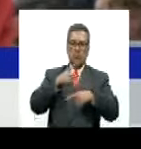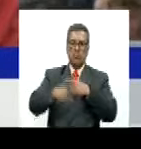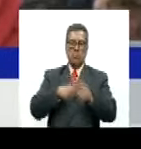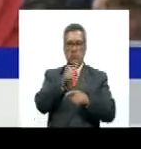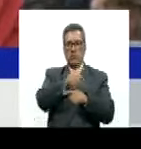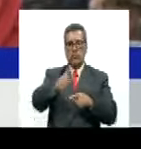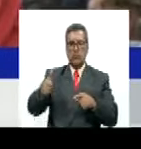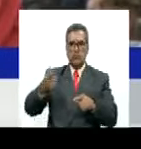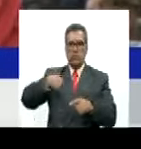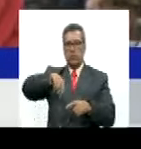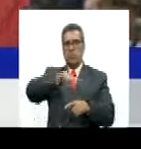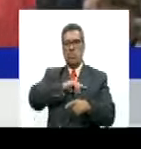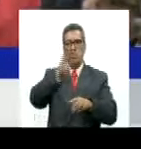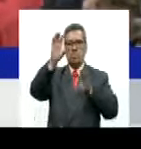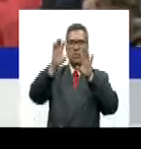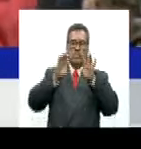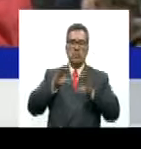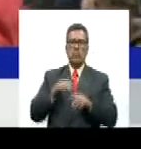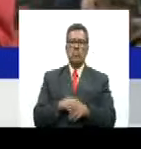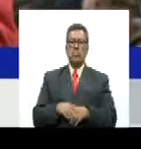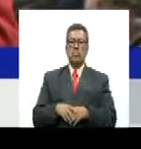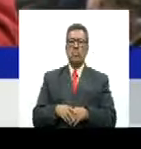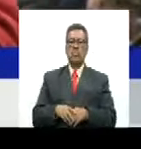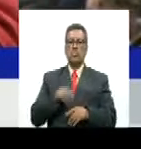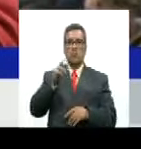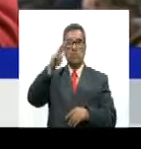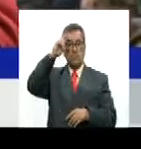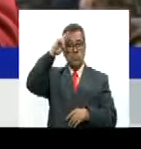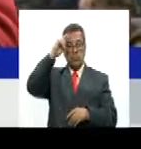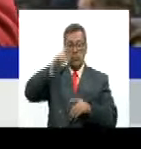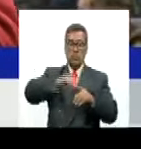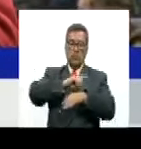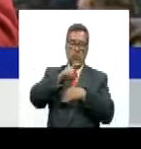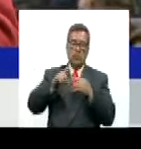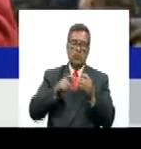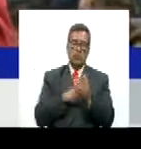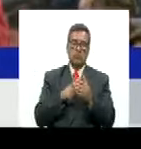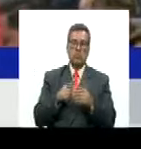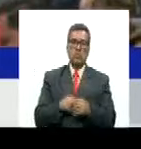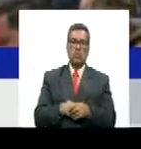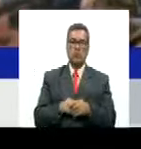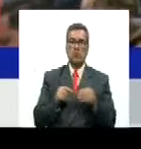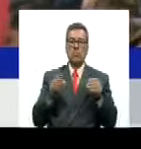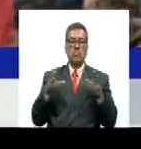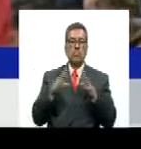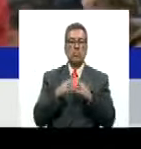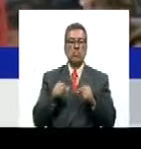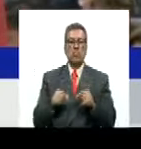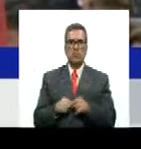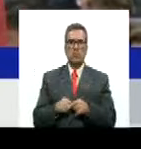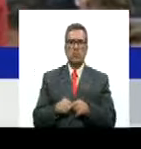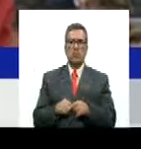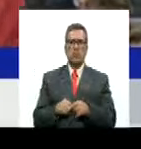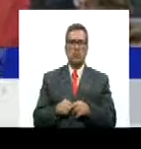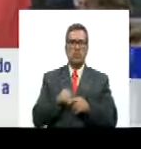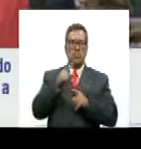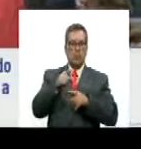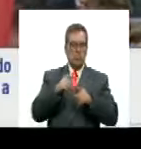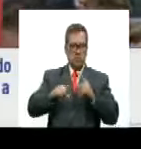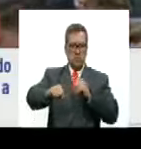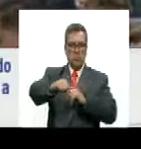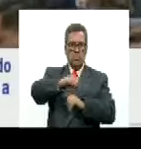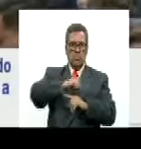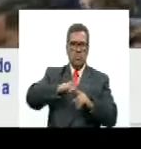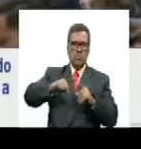de nuestros países. Y por supuesto, un respeto absoluto a todos los estándares